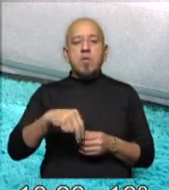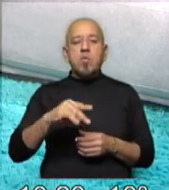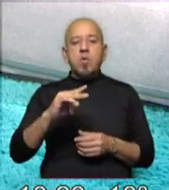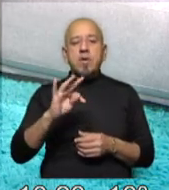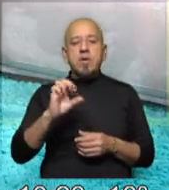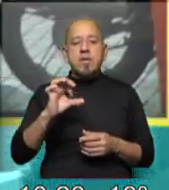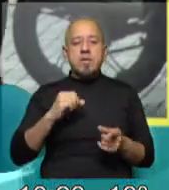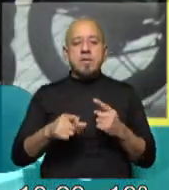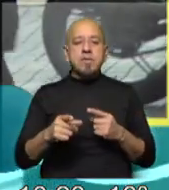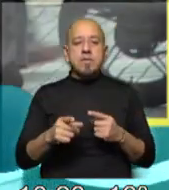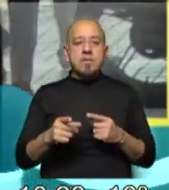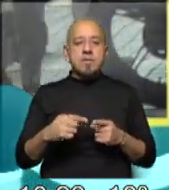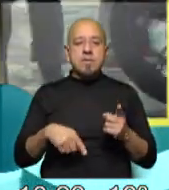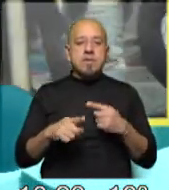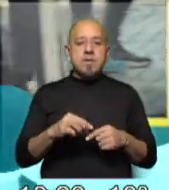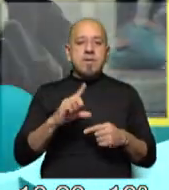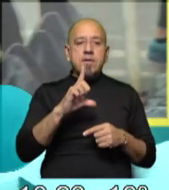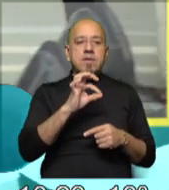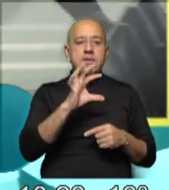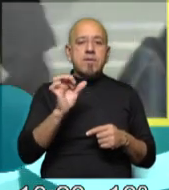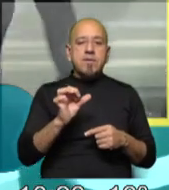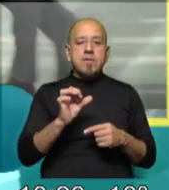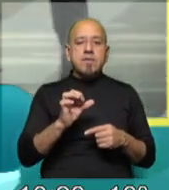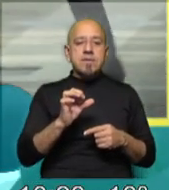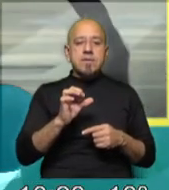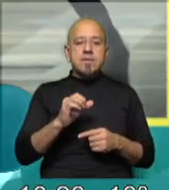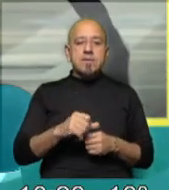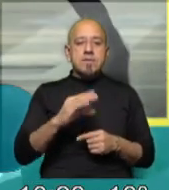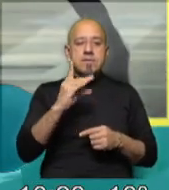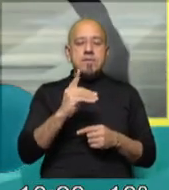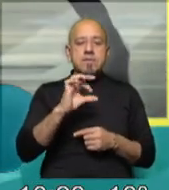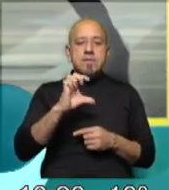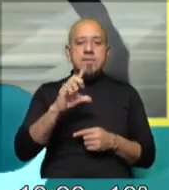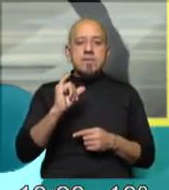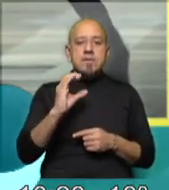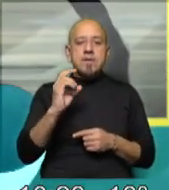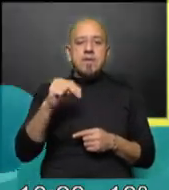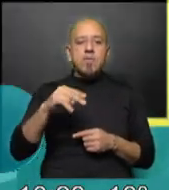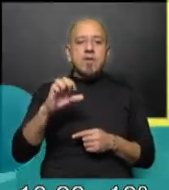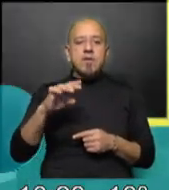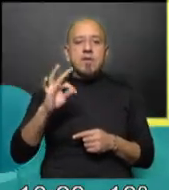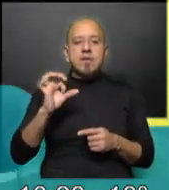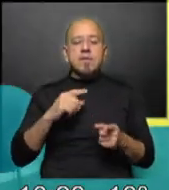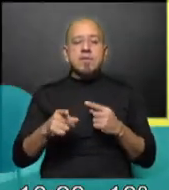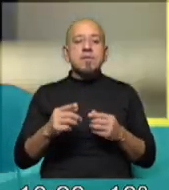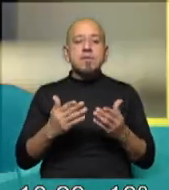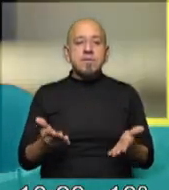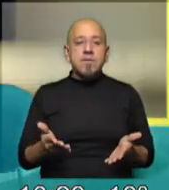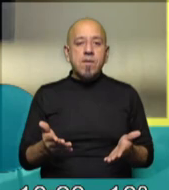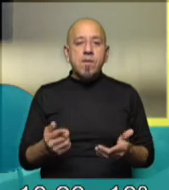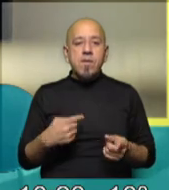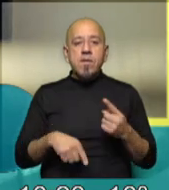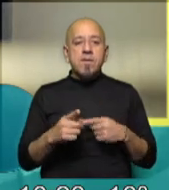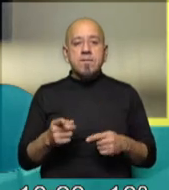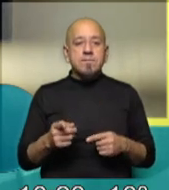de referencia a nada. Yo sabía. Escucho Ay, qué esa risa atrás de cámara. Yo sabía qué que... Nunca falta un